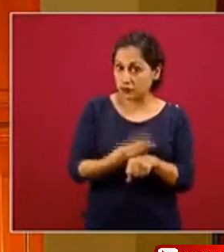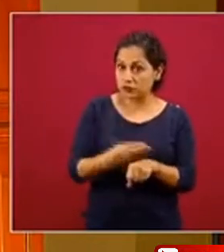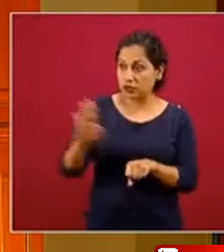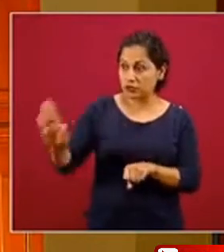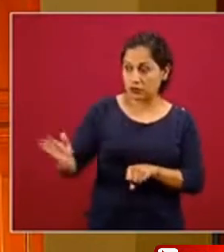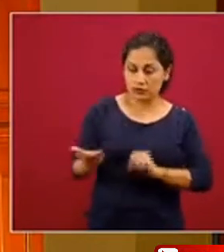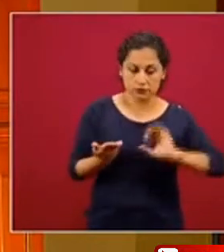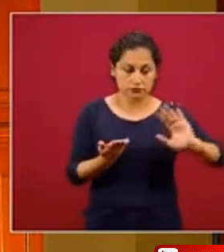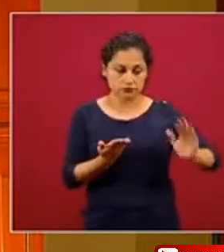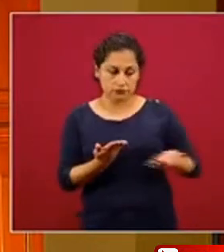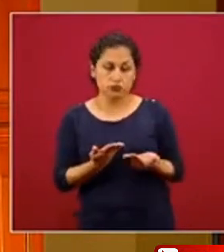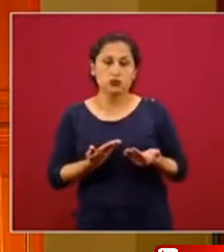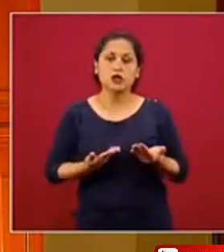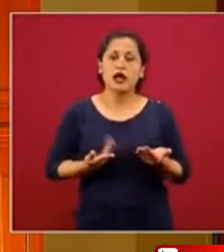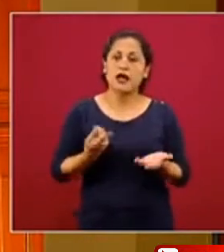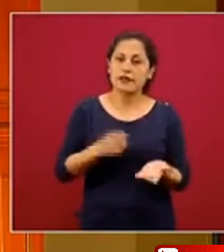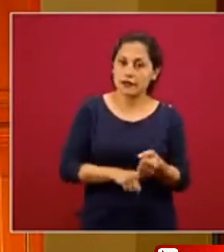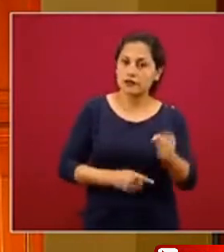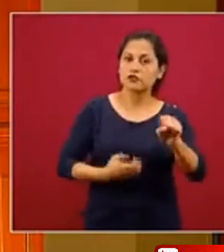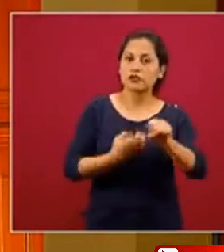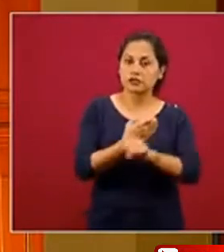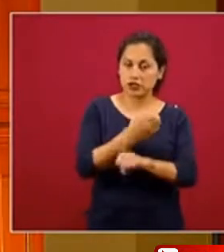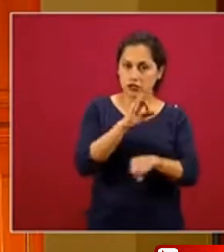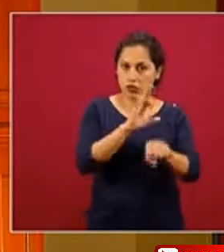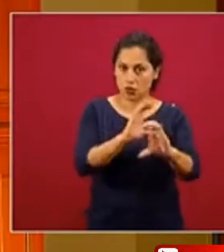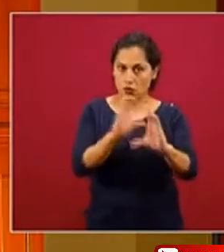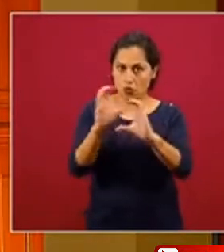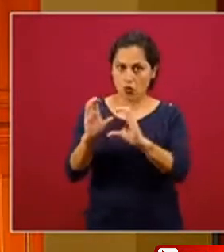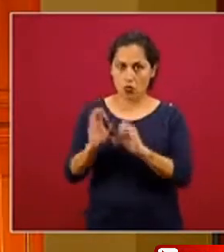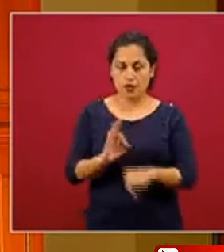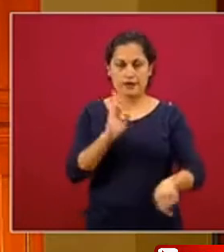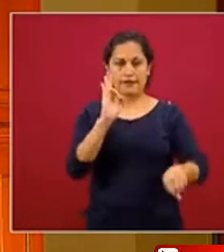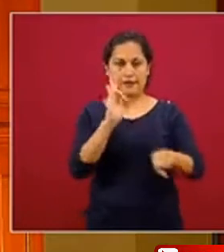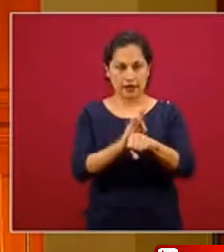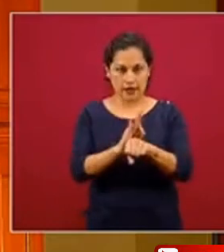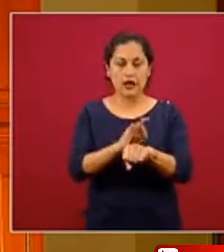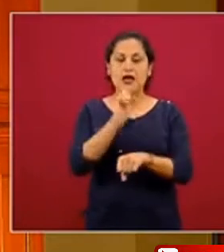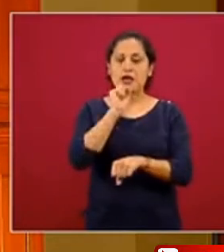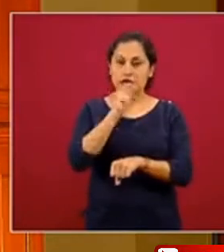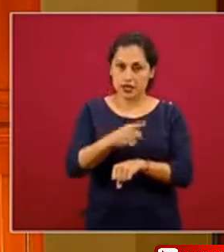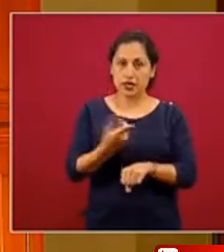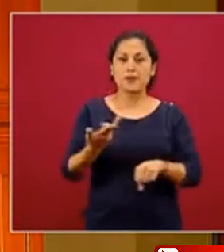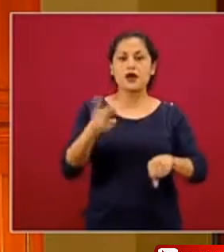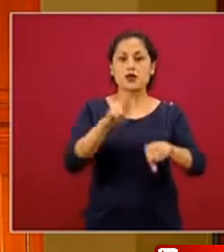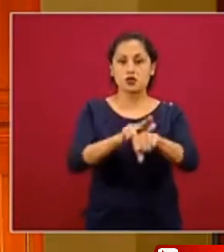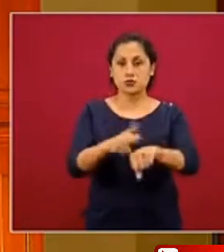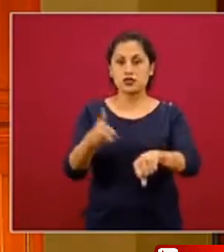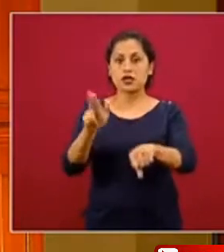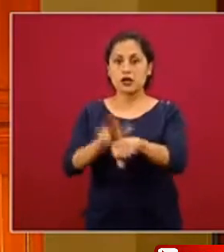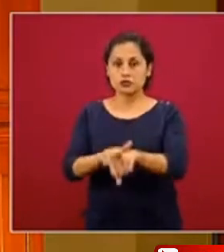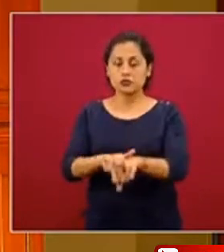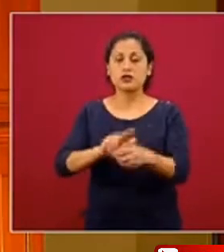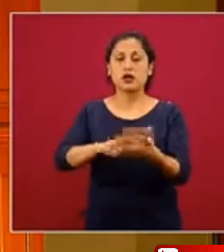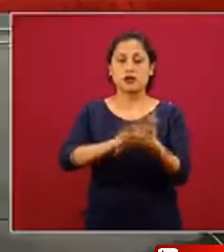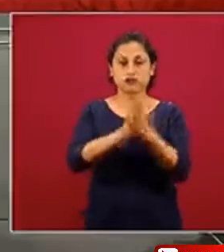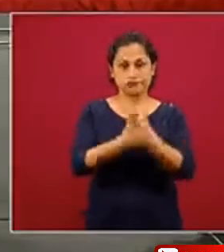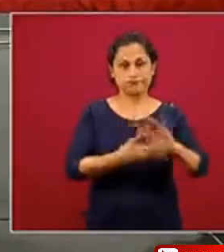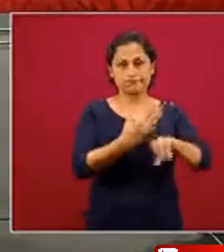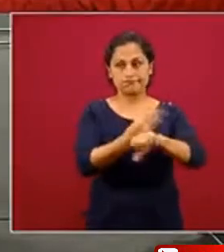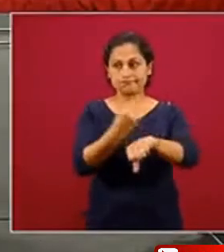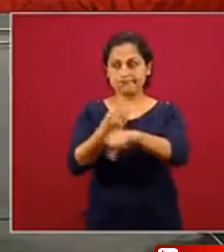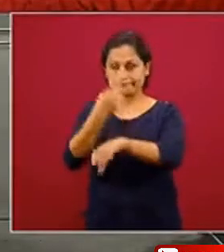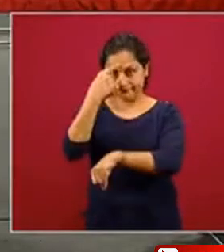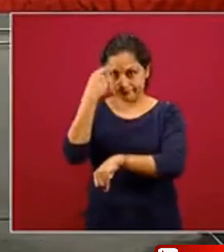las intervenciones de salud, del crecimiento de la infraestructura de atención hospitalaria, de que se cumplan